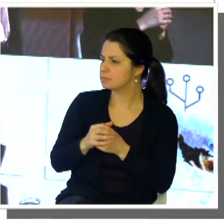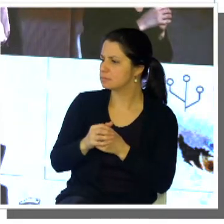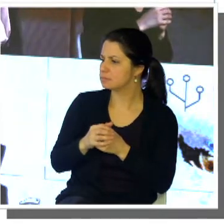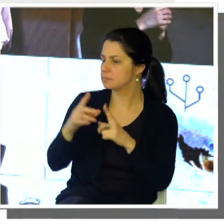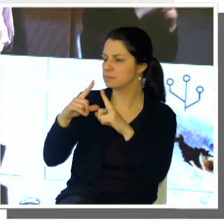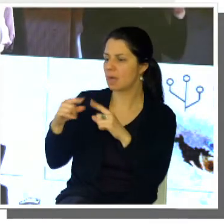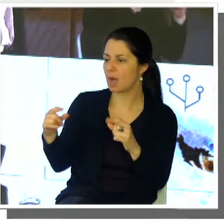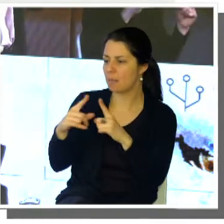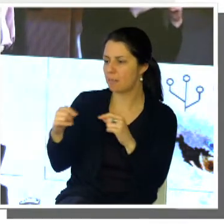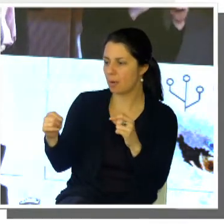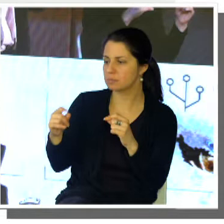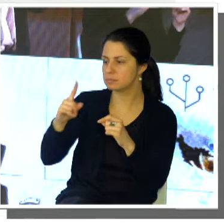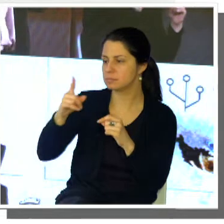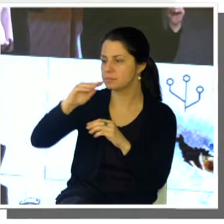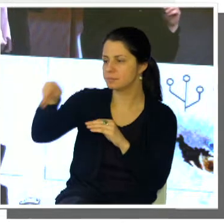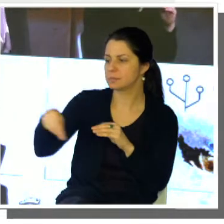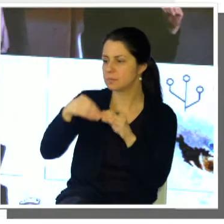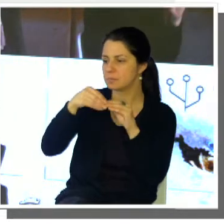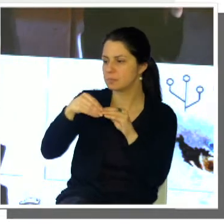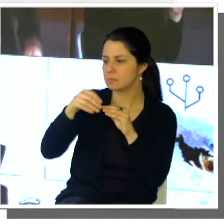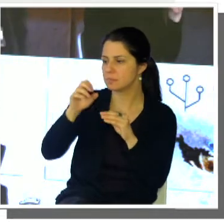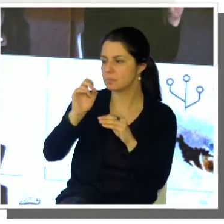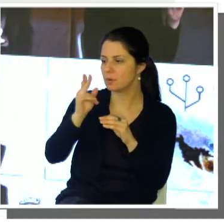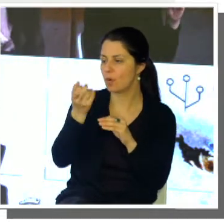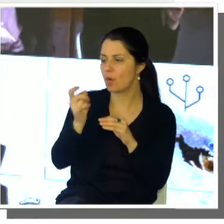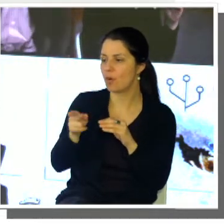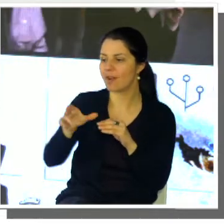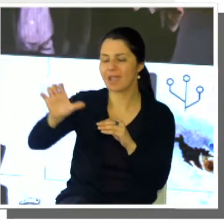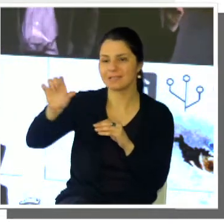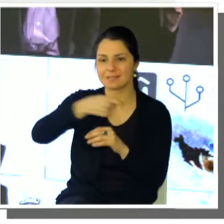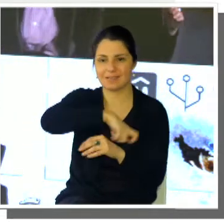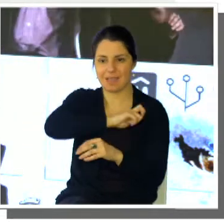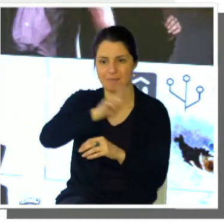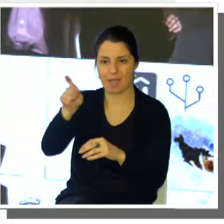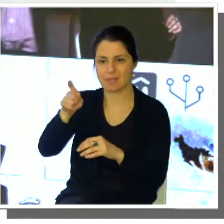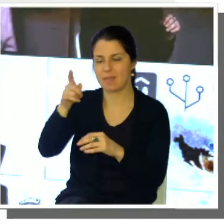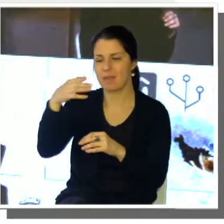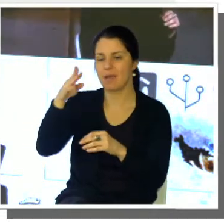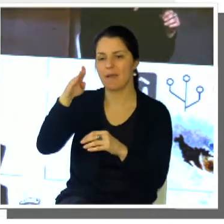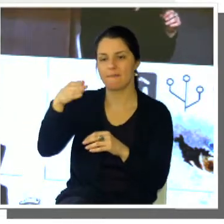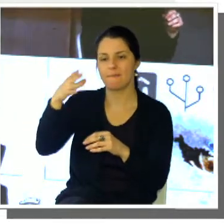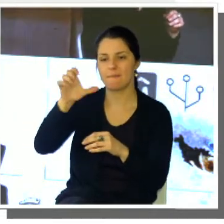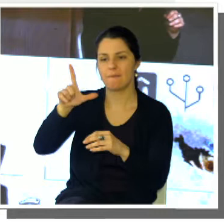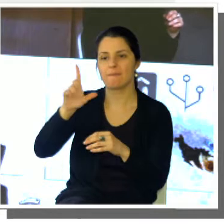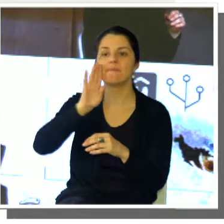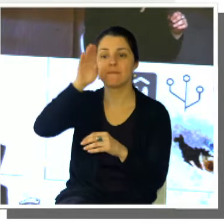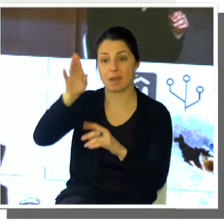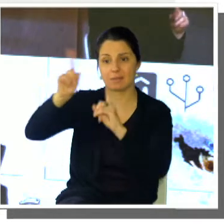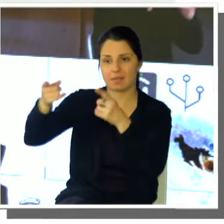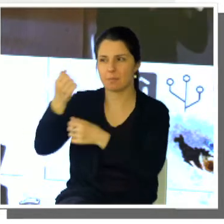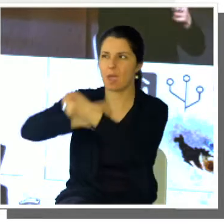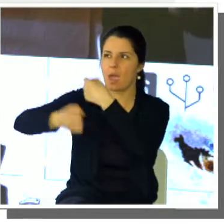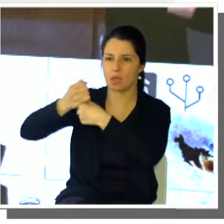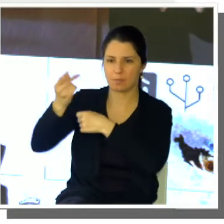Japón y se suma a eso Orange haciendo lo mismo en España y Bélgica, ya desde el año pasado también, si no me equivoco esta vez sí,